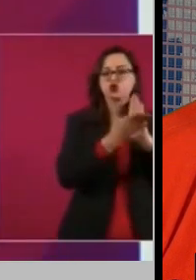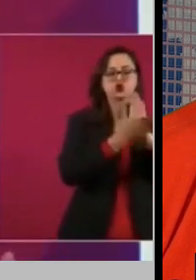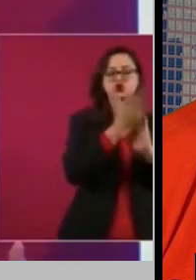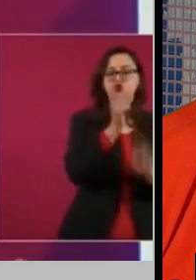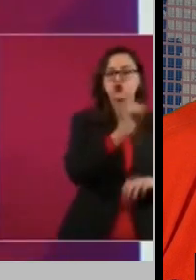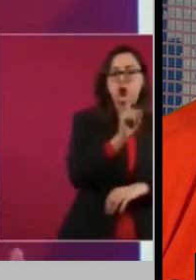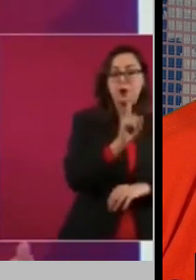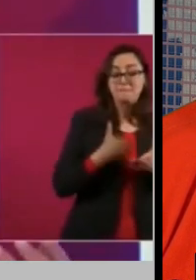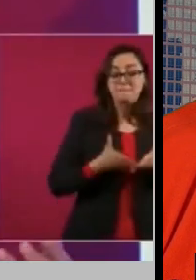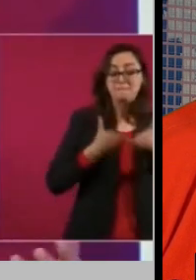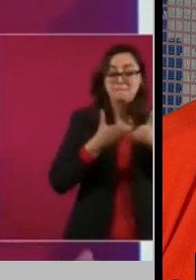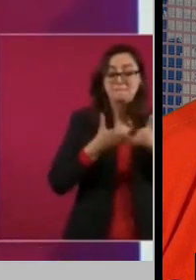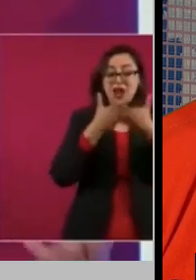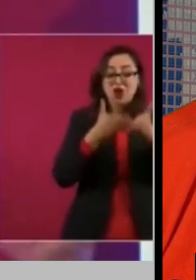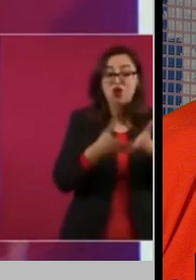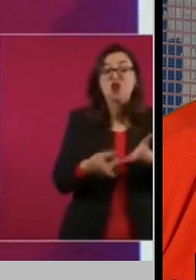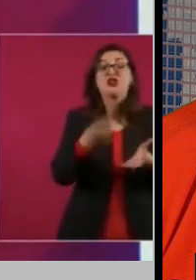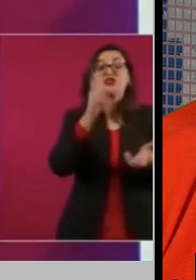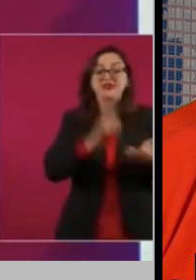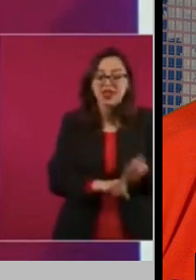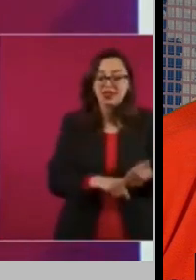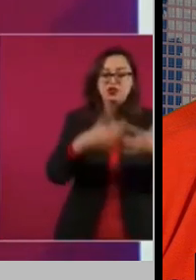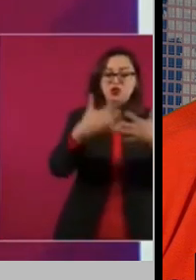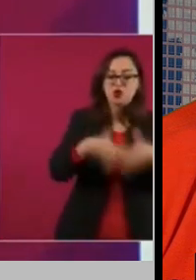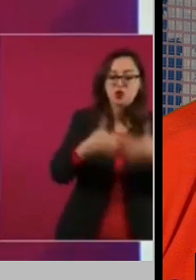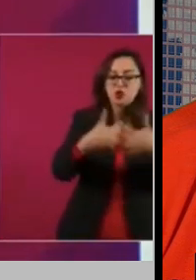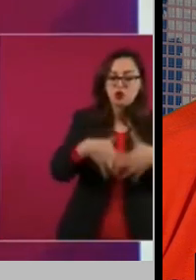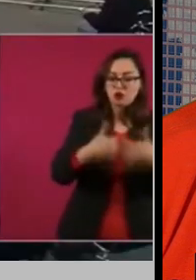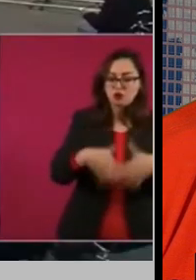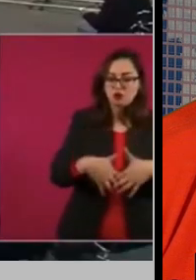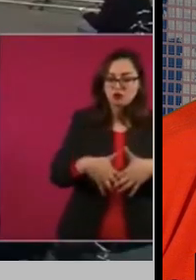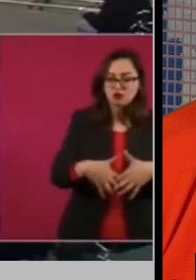barco, ¿sí?, el gas